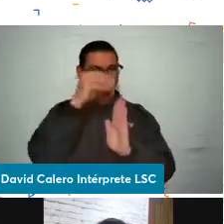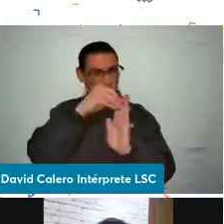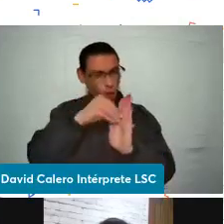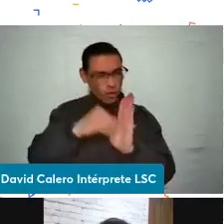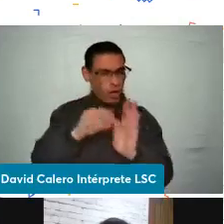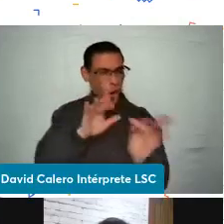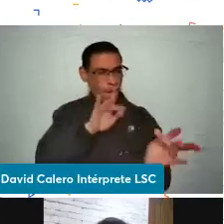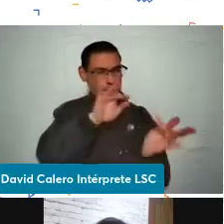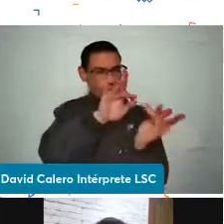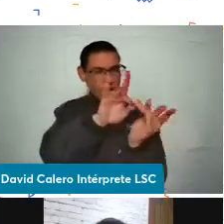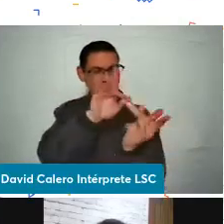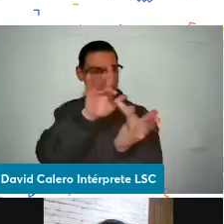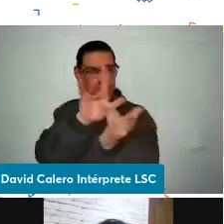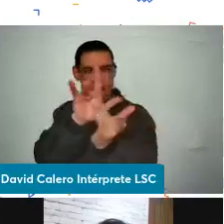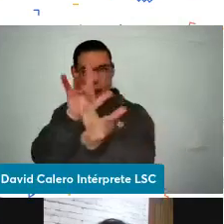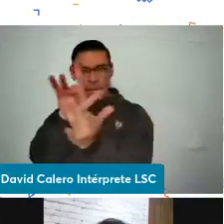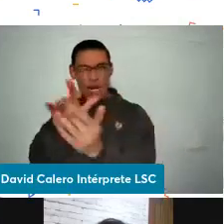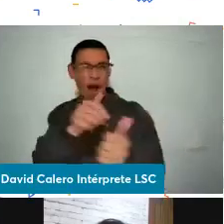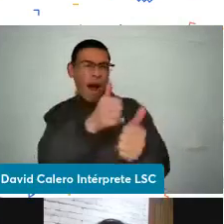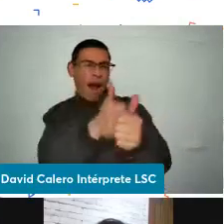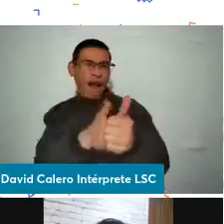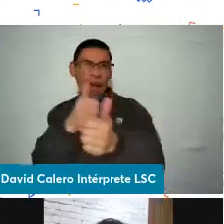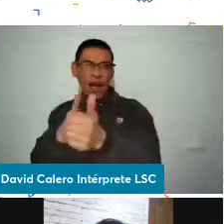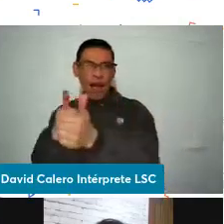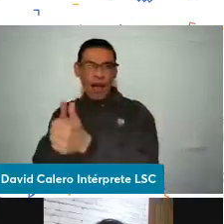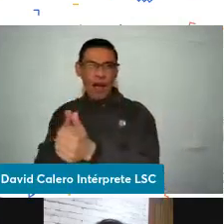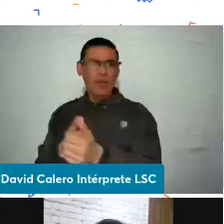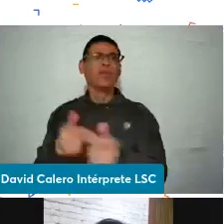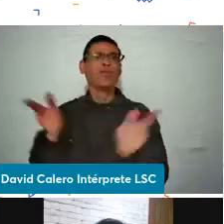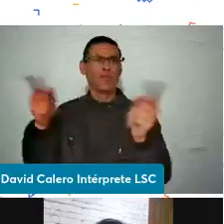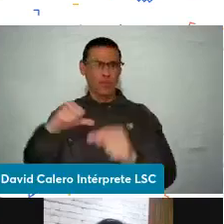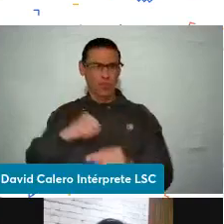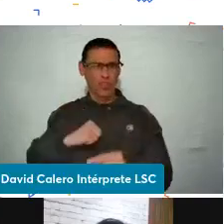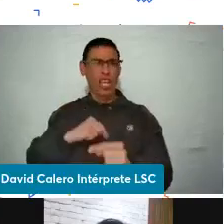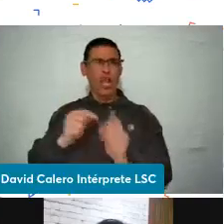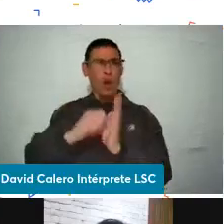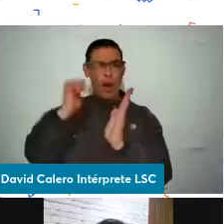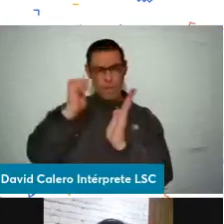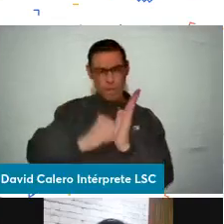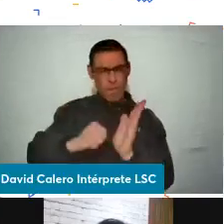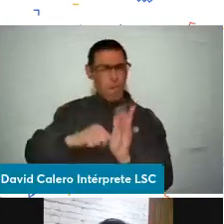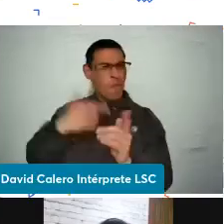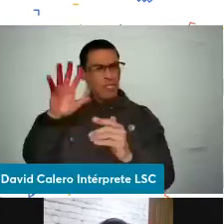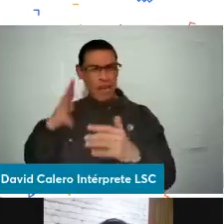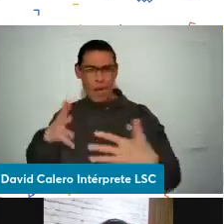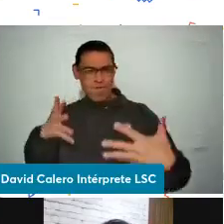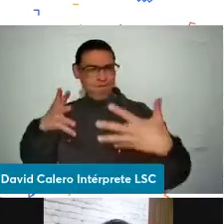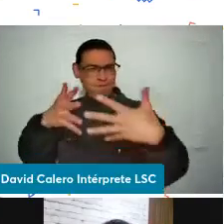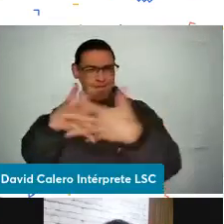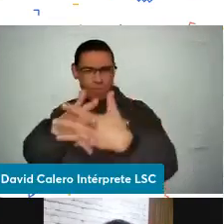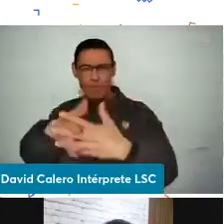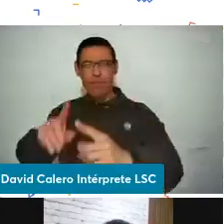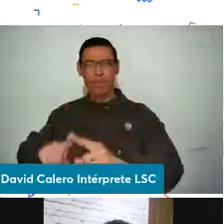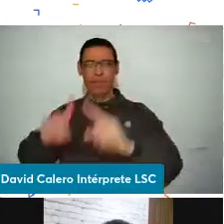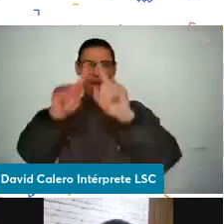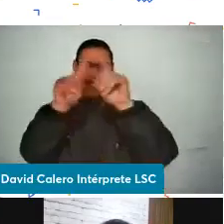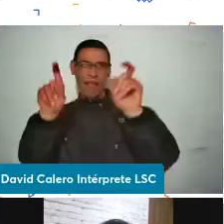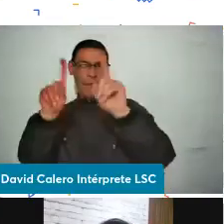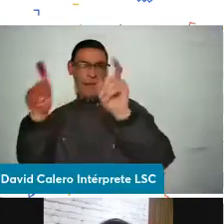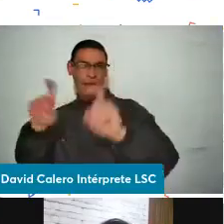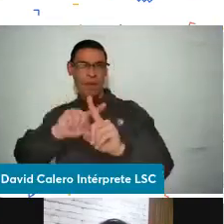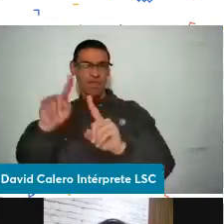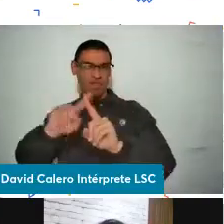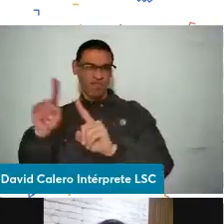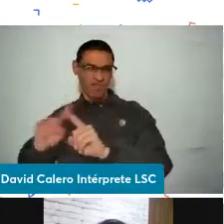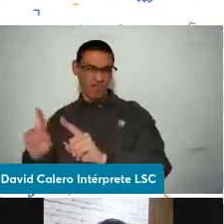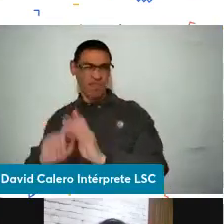encontramos material ya ajustado para diferentes temáticas de los contenidos de las